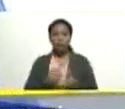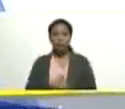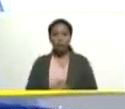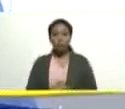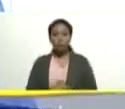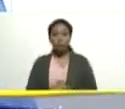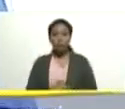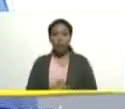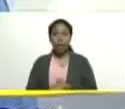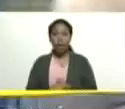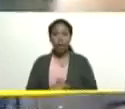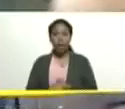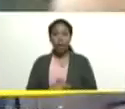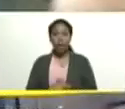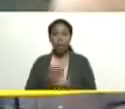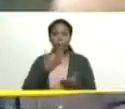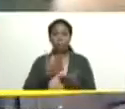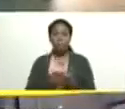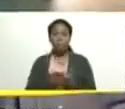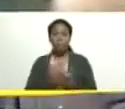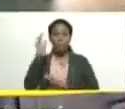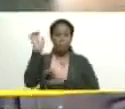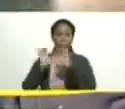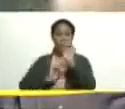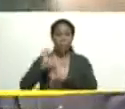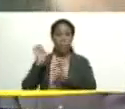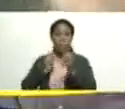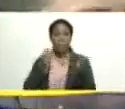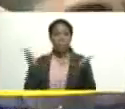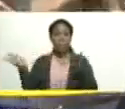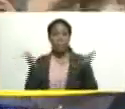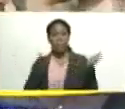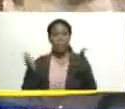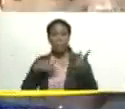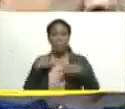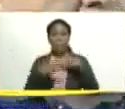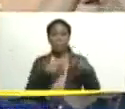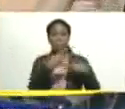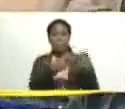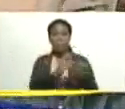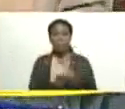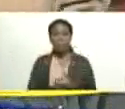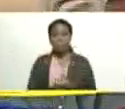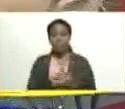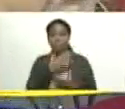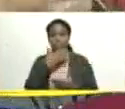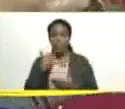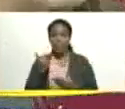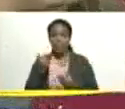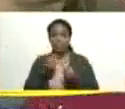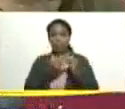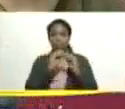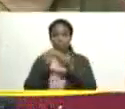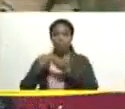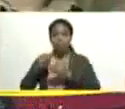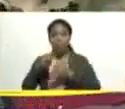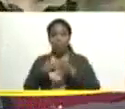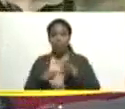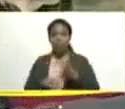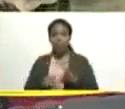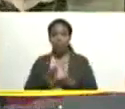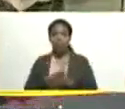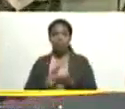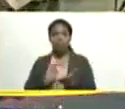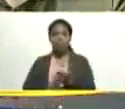una unidad que nos permita evaluar y darle servicio a los productores para el mejoramiento de sus productos. Y vamos a inaugurar